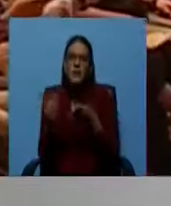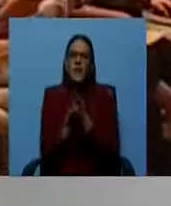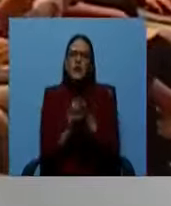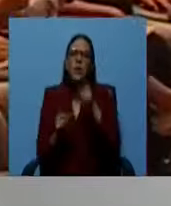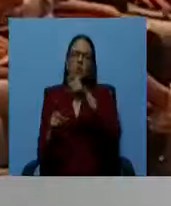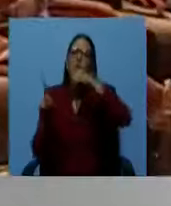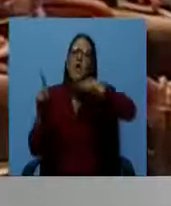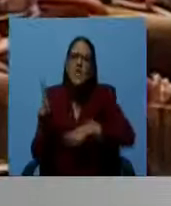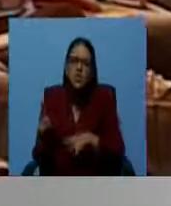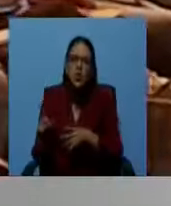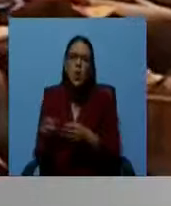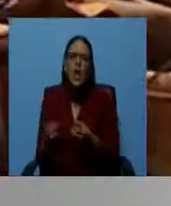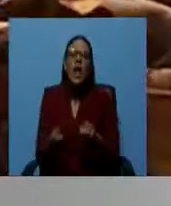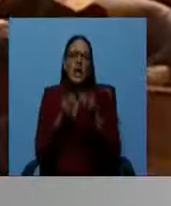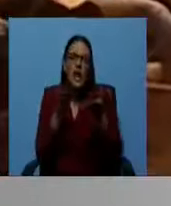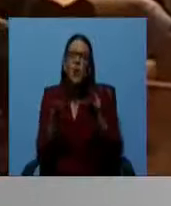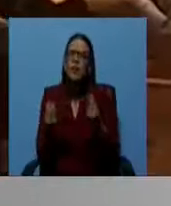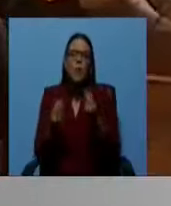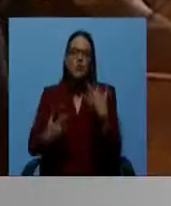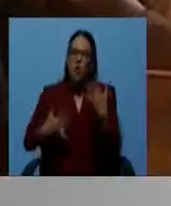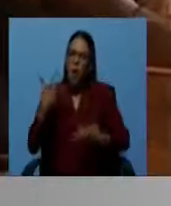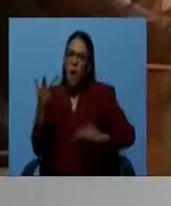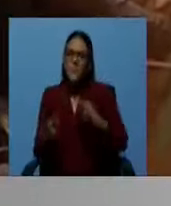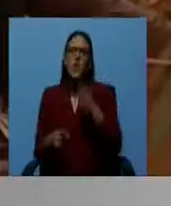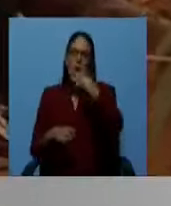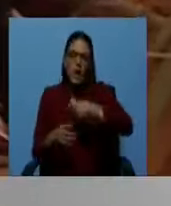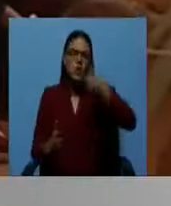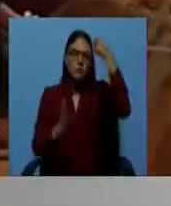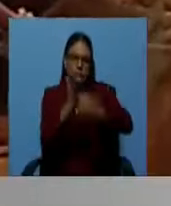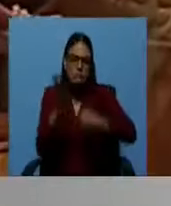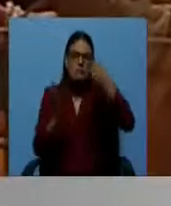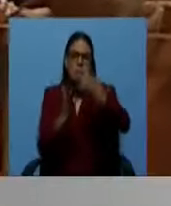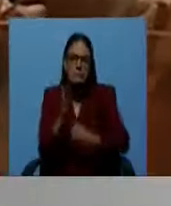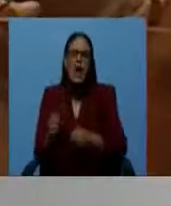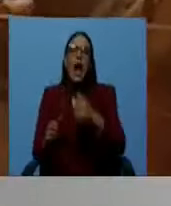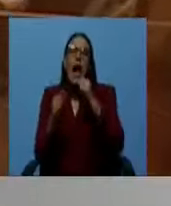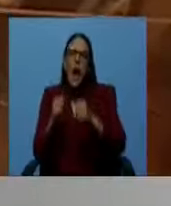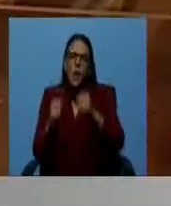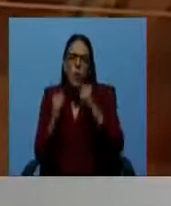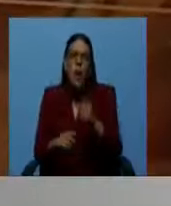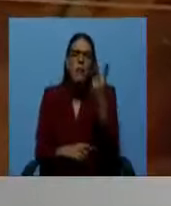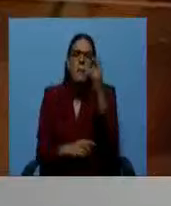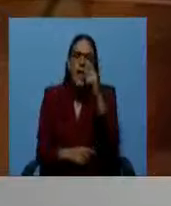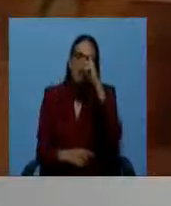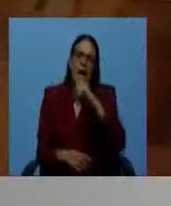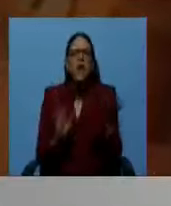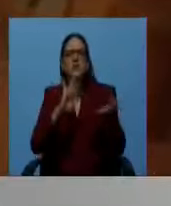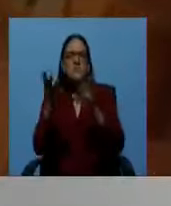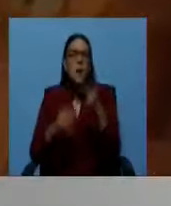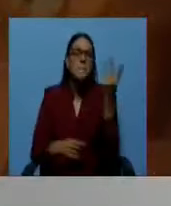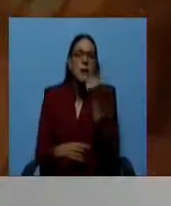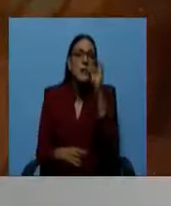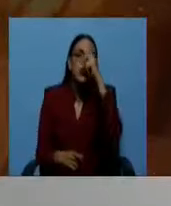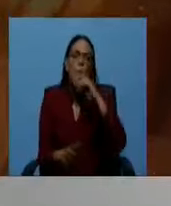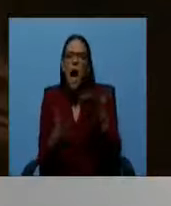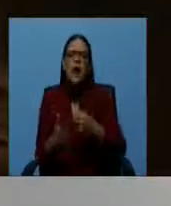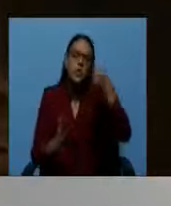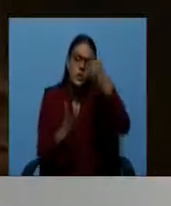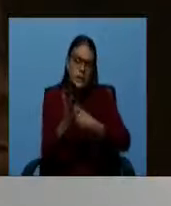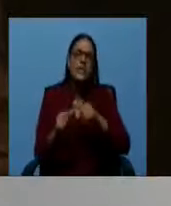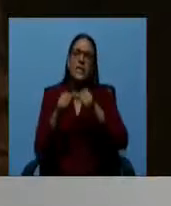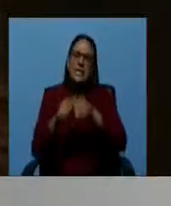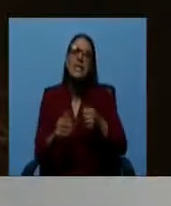nos comentan con mucha emoción cómo han resistido durante más de 20 años algunos, otros 22 años, y cómo se